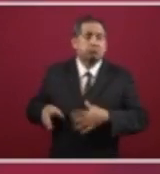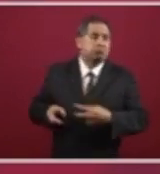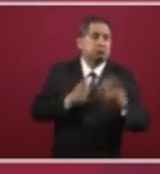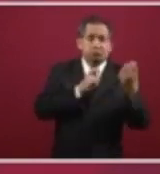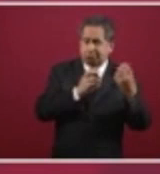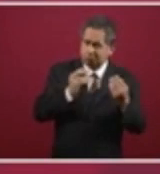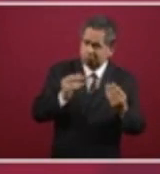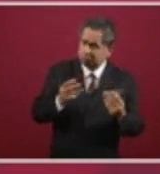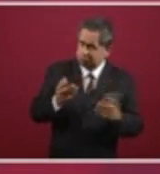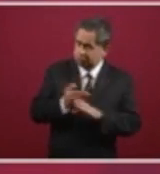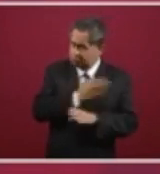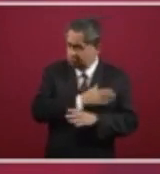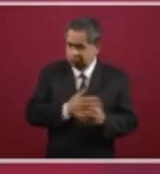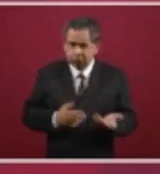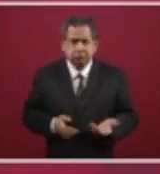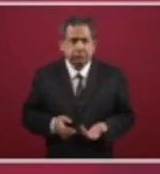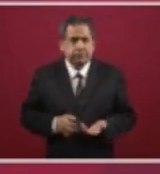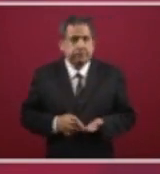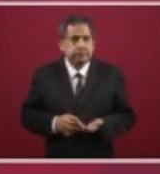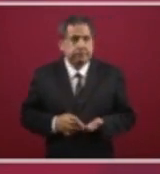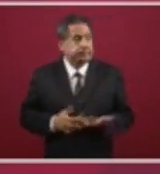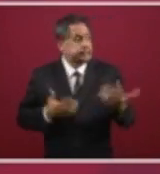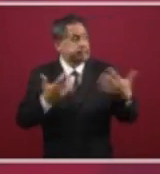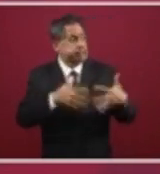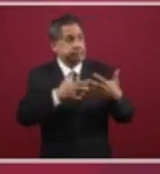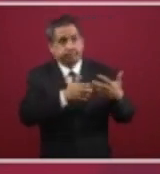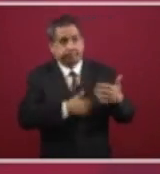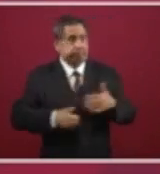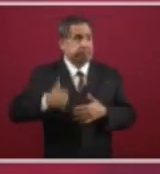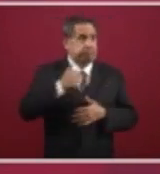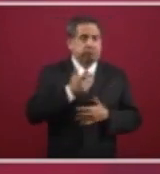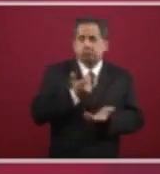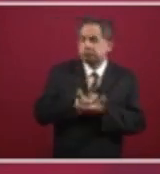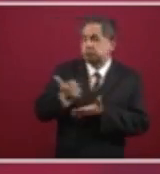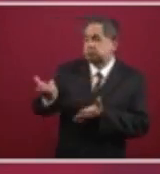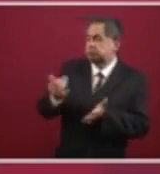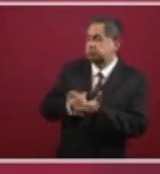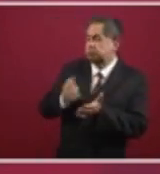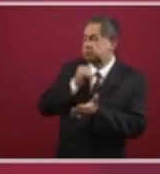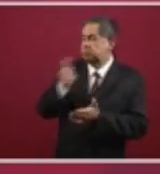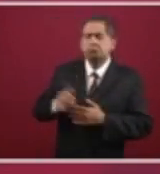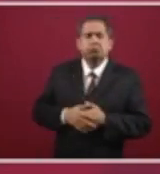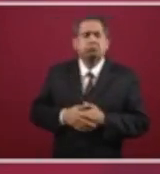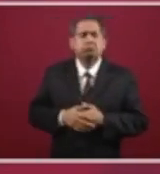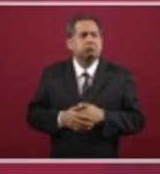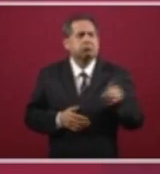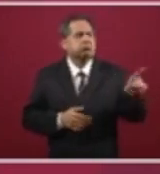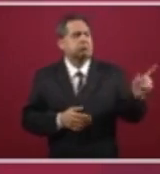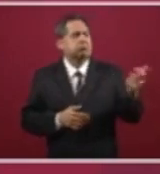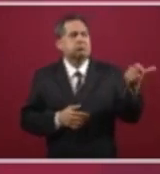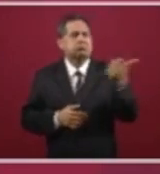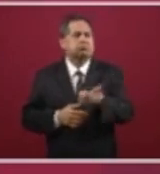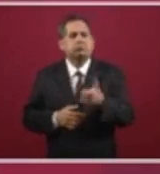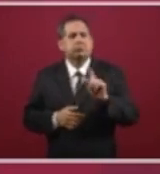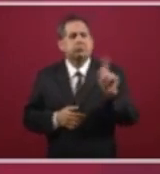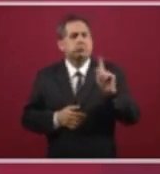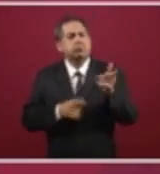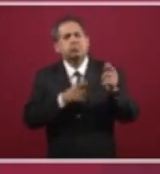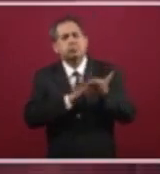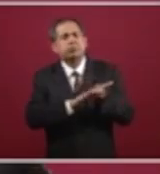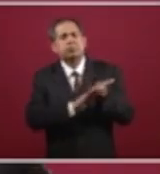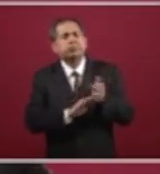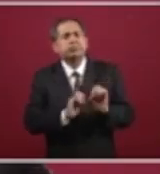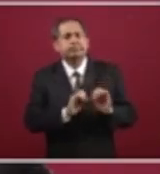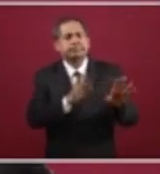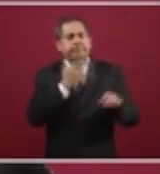de que los de mero arriba no pagaban impuestos, se les condonaban los impuestos.